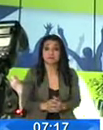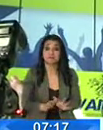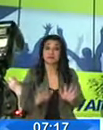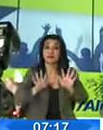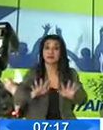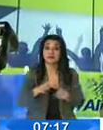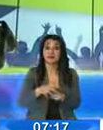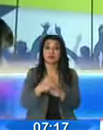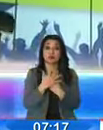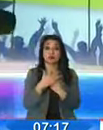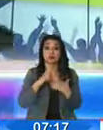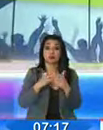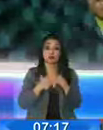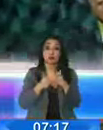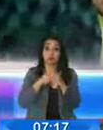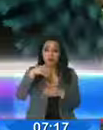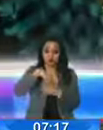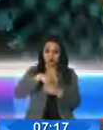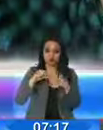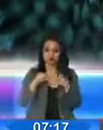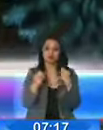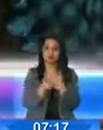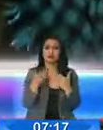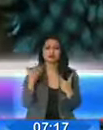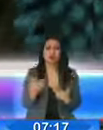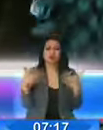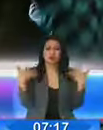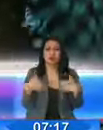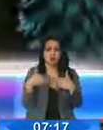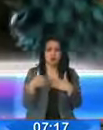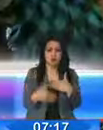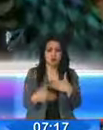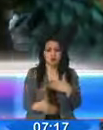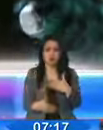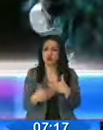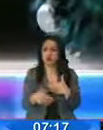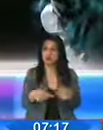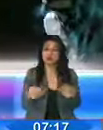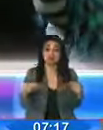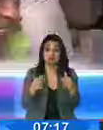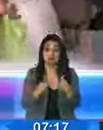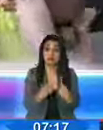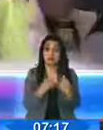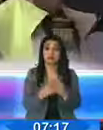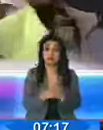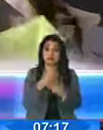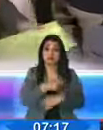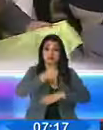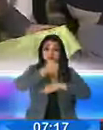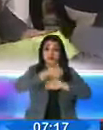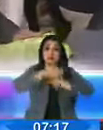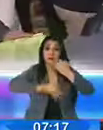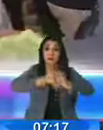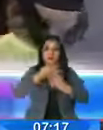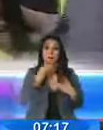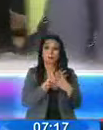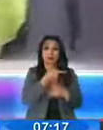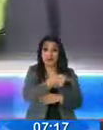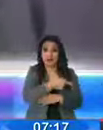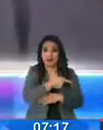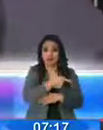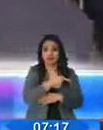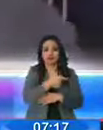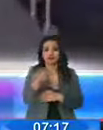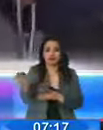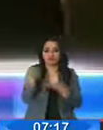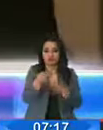de crisis interna que vive el partido de gobierno se agrava con el pasar de las horas. La decisión del Tribunal de Garantías Penales deberá ser analizada por el Consejo